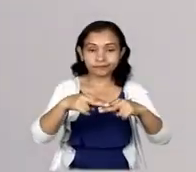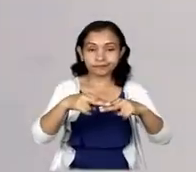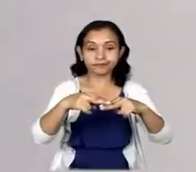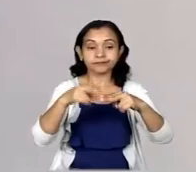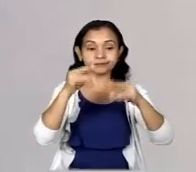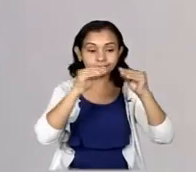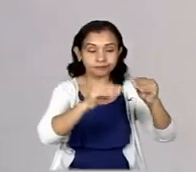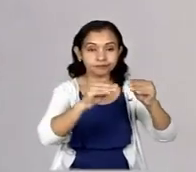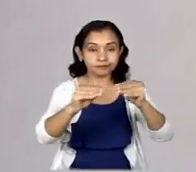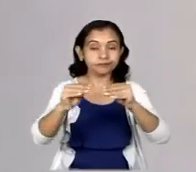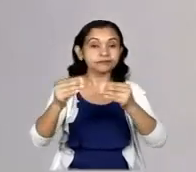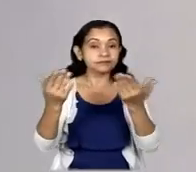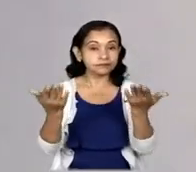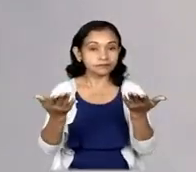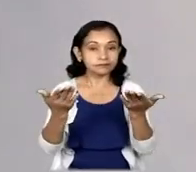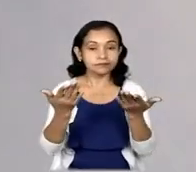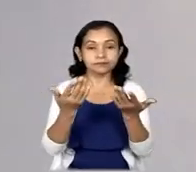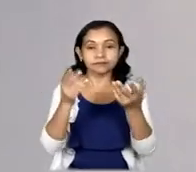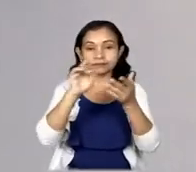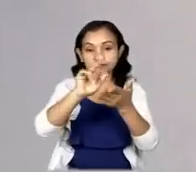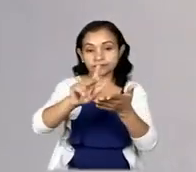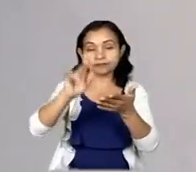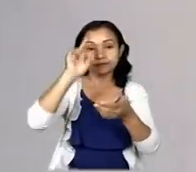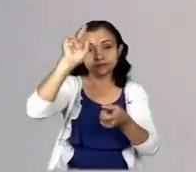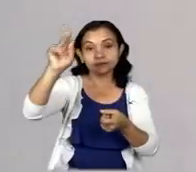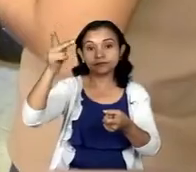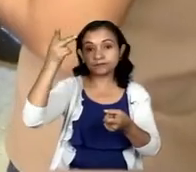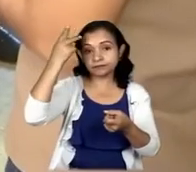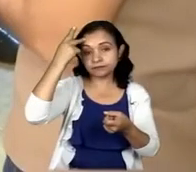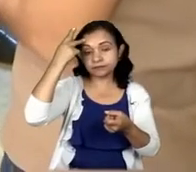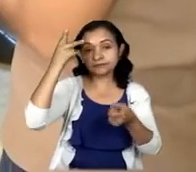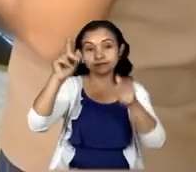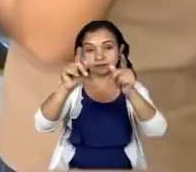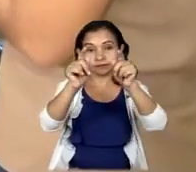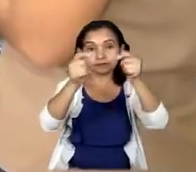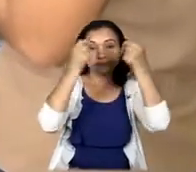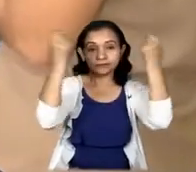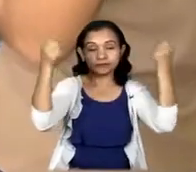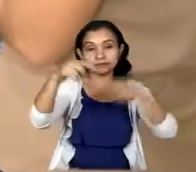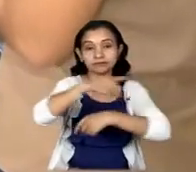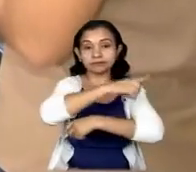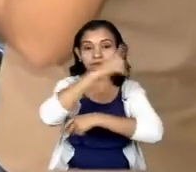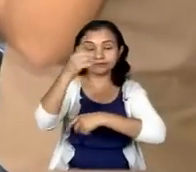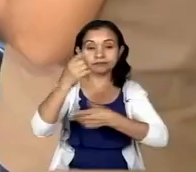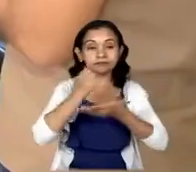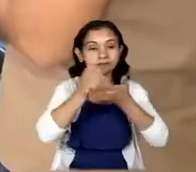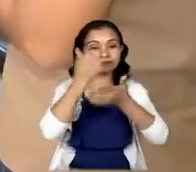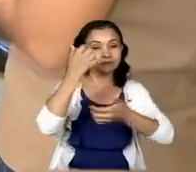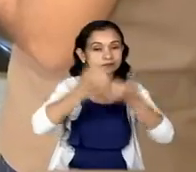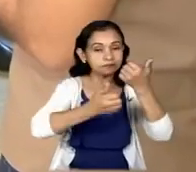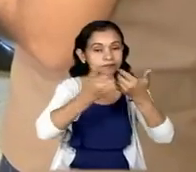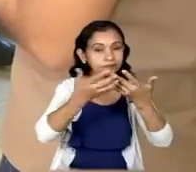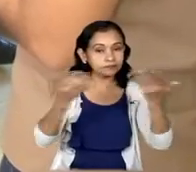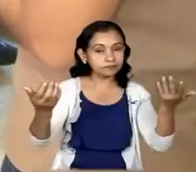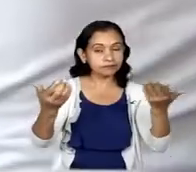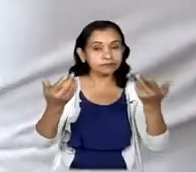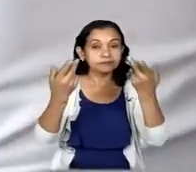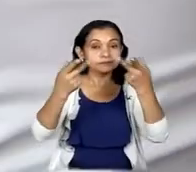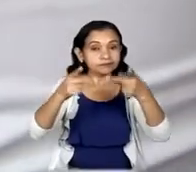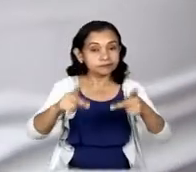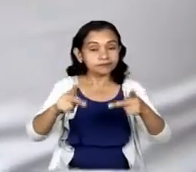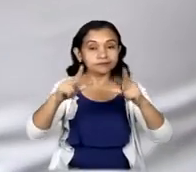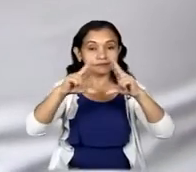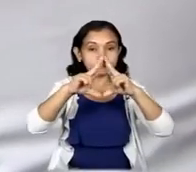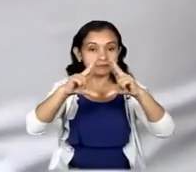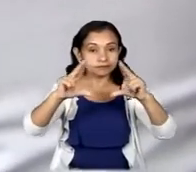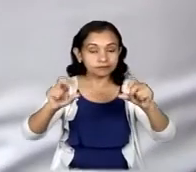esta demanda en el mundo. Las políticas que emergen de la conmemoración de este día buscan solventar este problema. Sin embargo, en nuestro